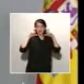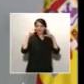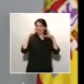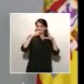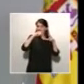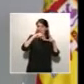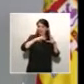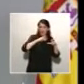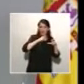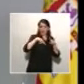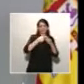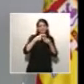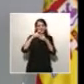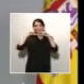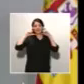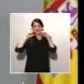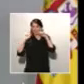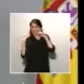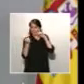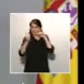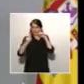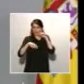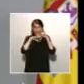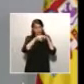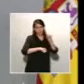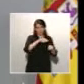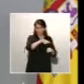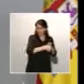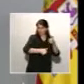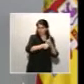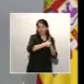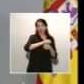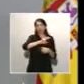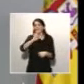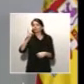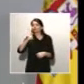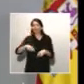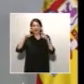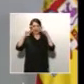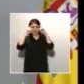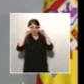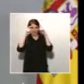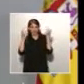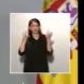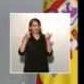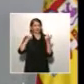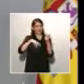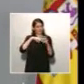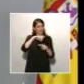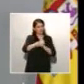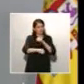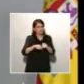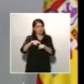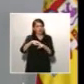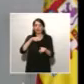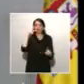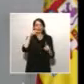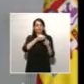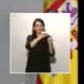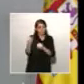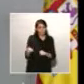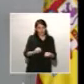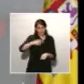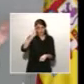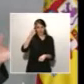así como otros productos, como pueden ser las gafas y todo aquello que puede llegar a protegerles. Y, por supuesto, nos hemos centrado en los